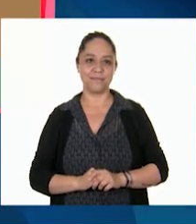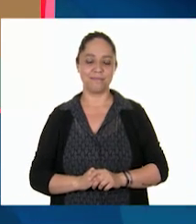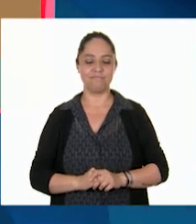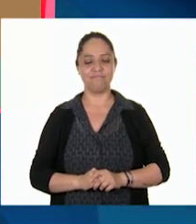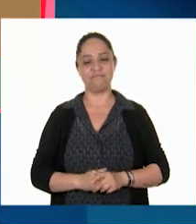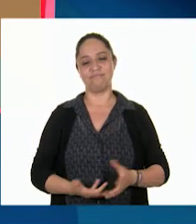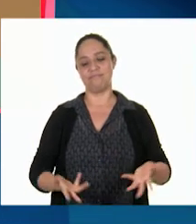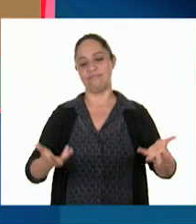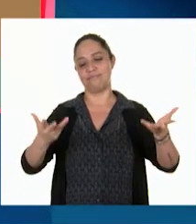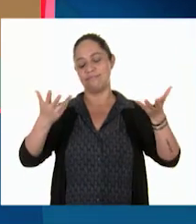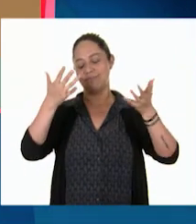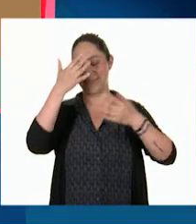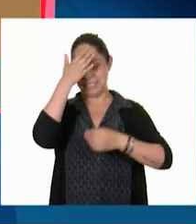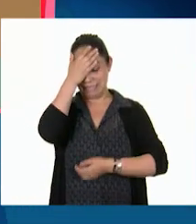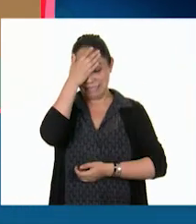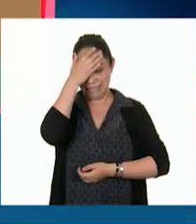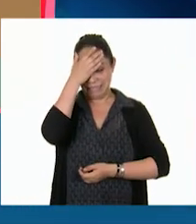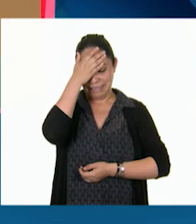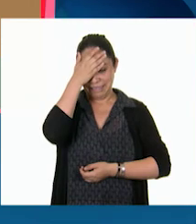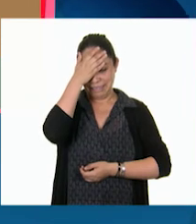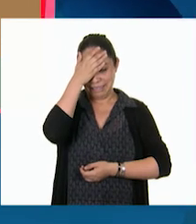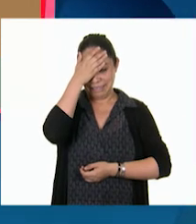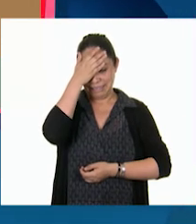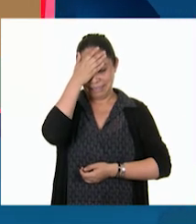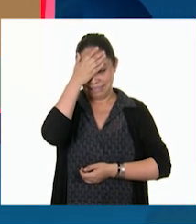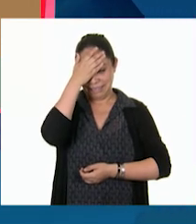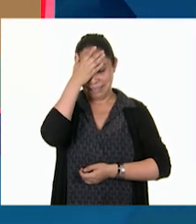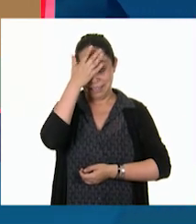¡No lo puedo creer!